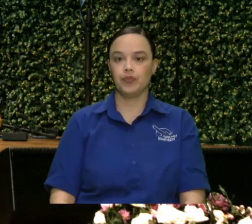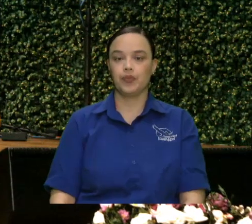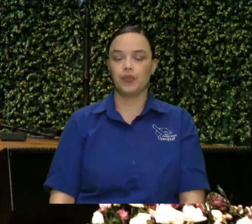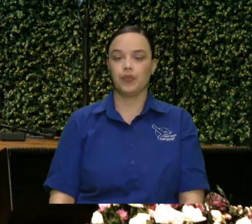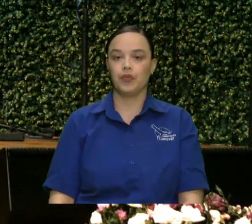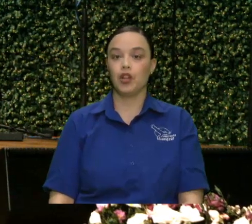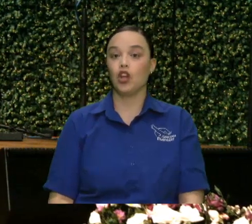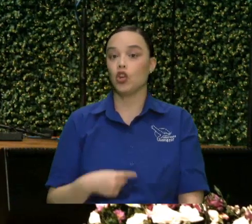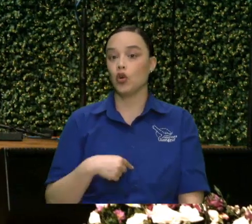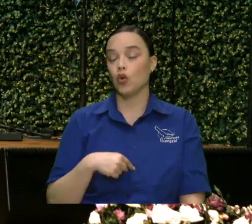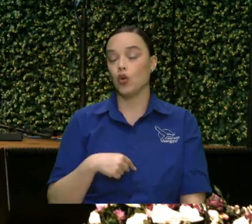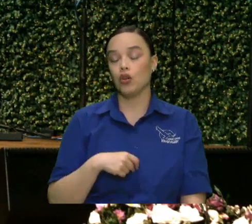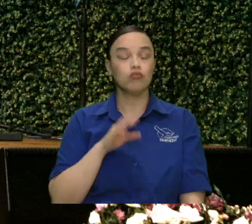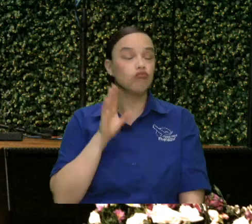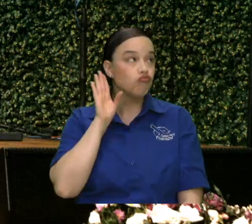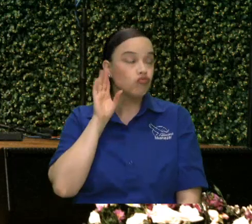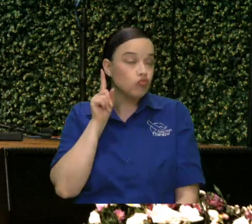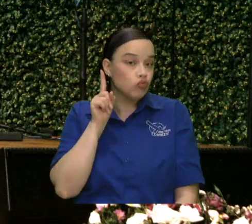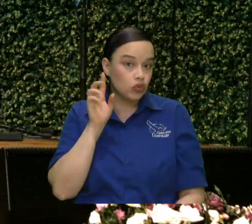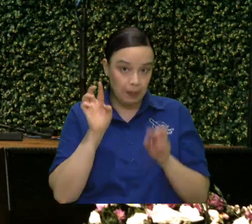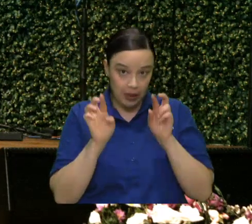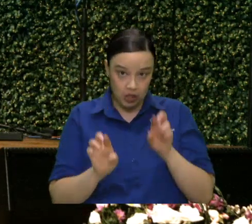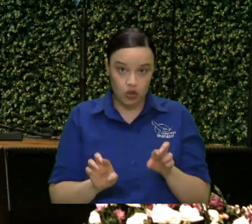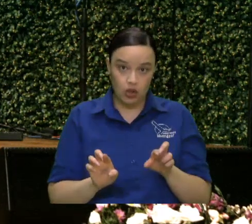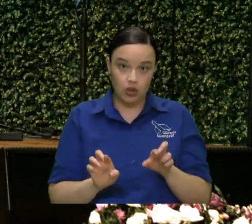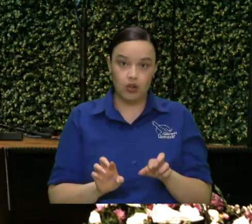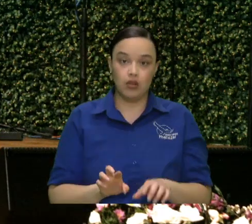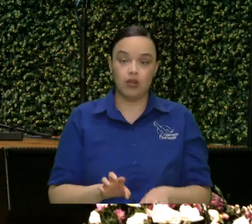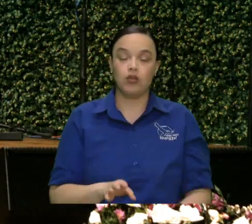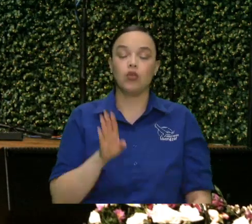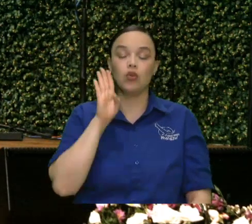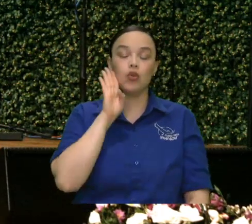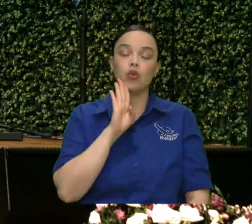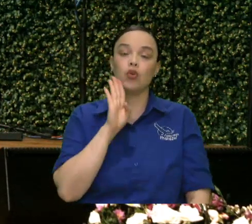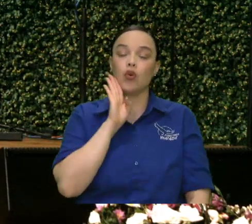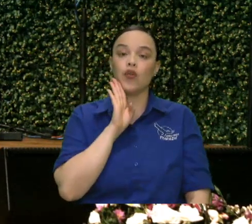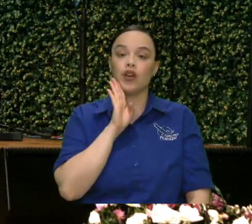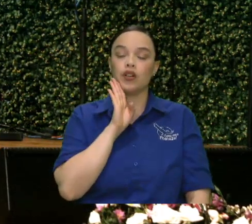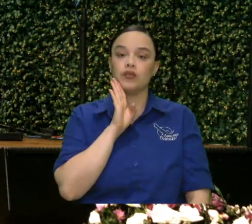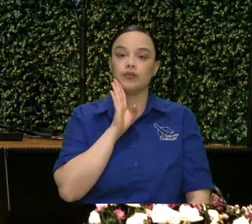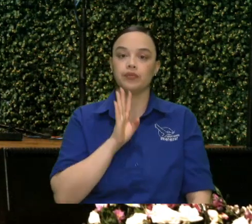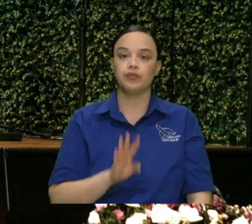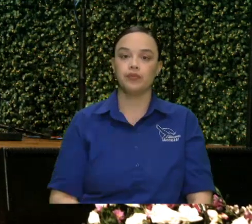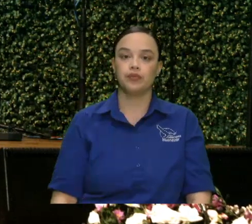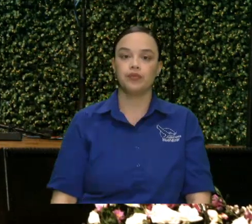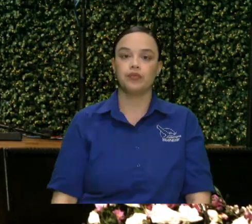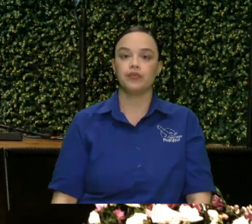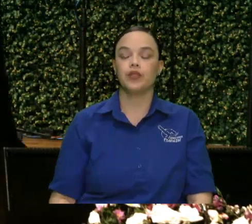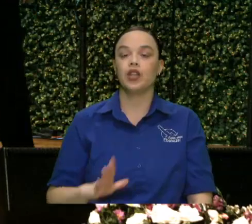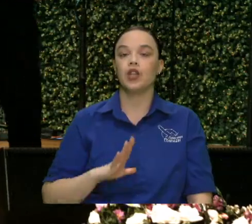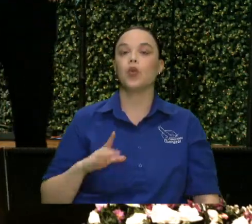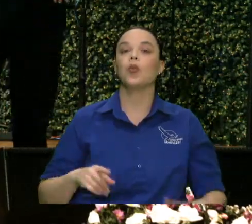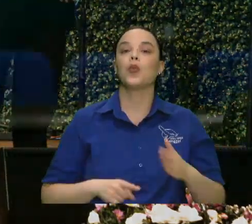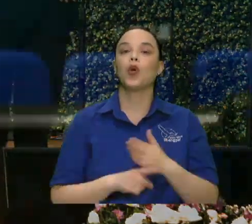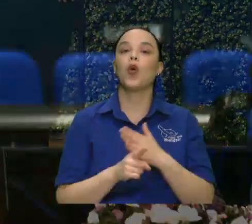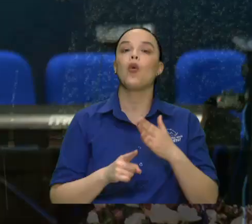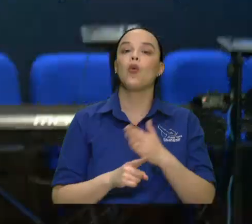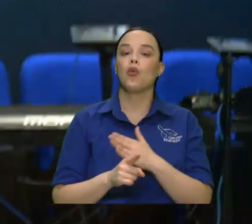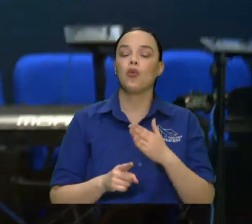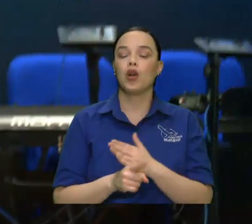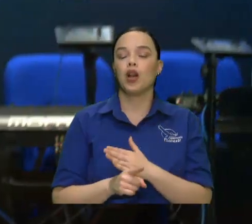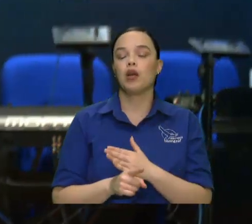yo escuché a una persona en una ocasión un joven él tenía un problema de pornografía